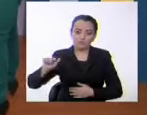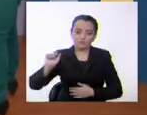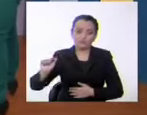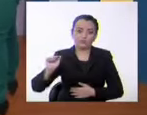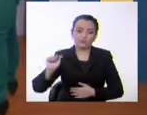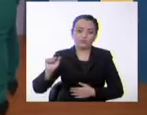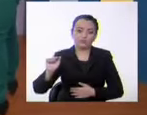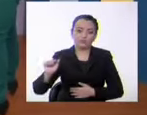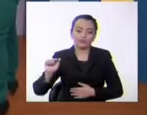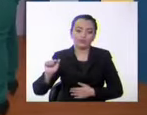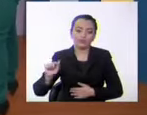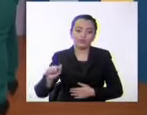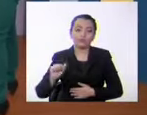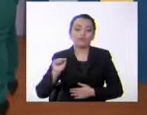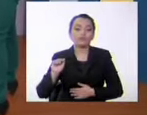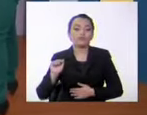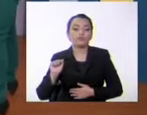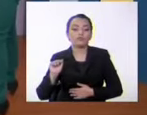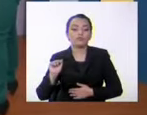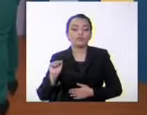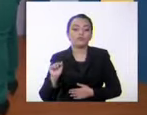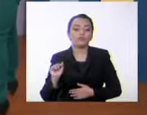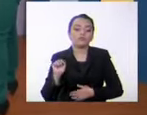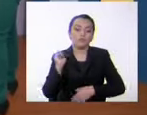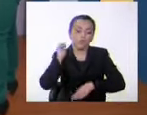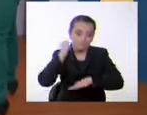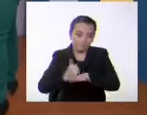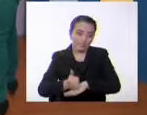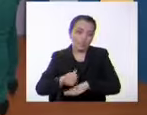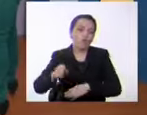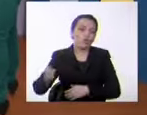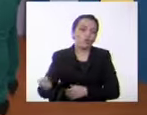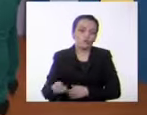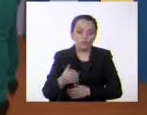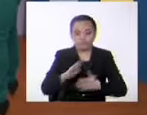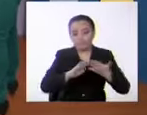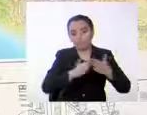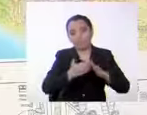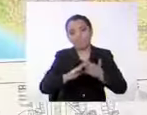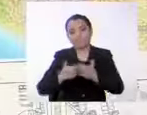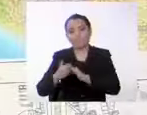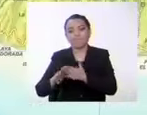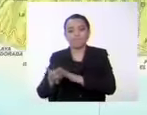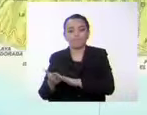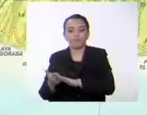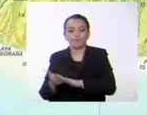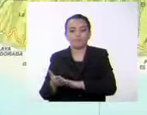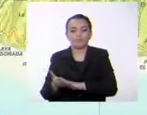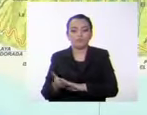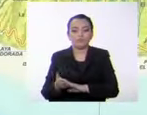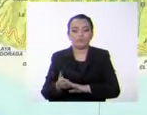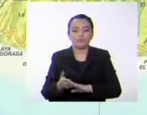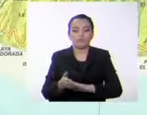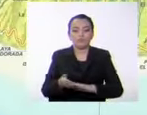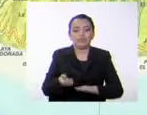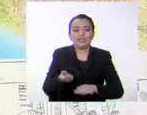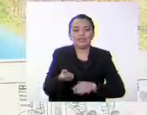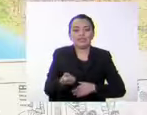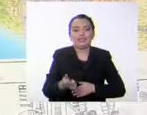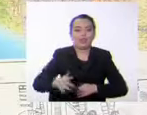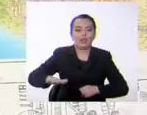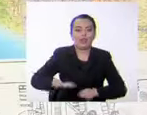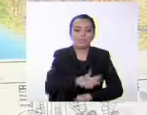hoy ahí es San Miguel, y también una vía en Sonsonate, cerca de Acajutla, precisamente. Entonces, como